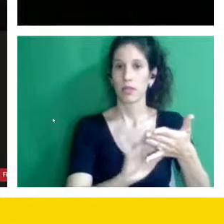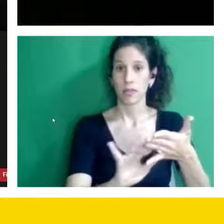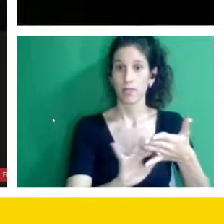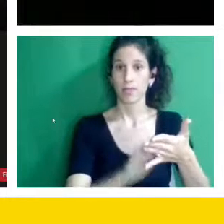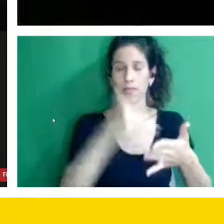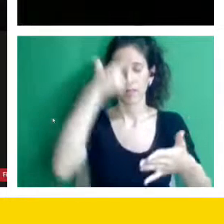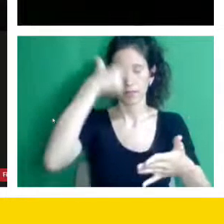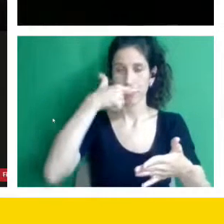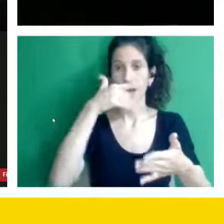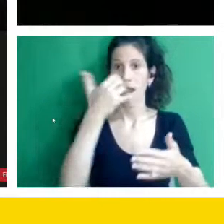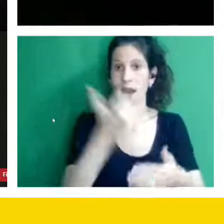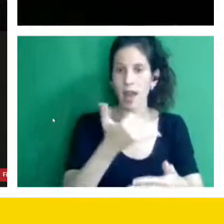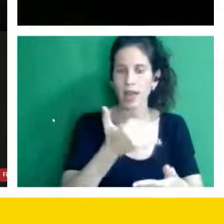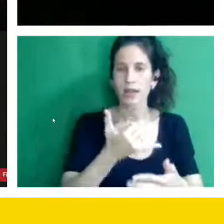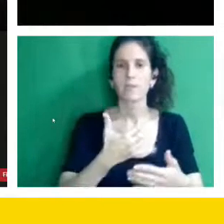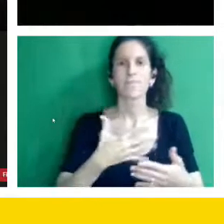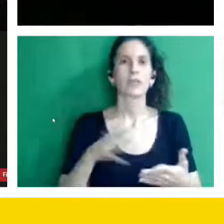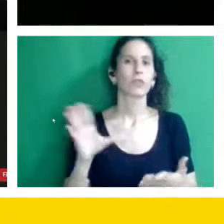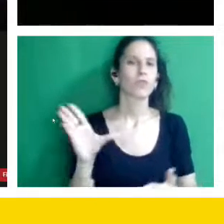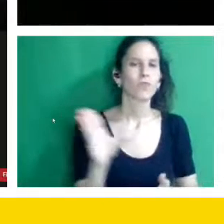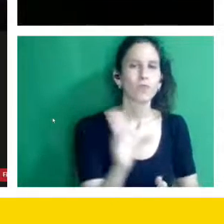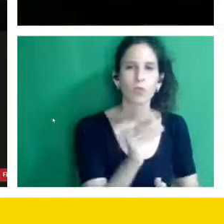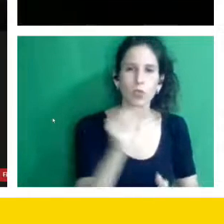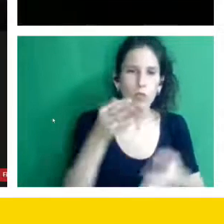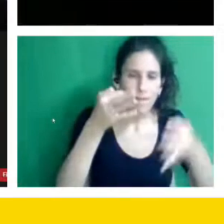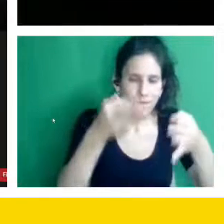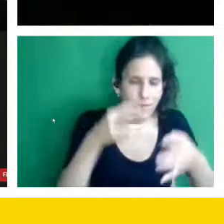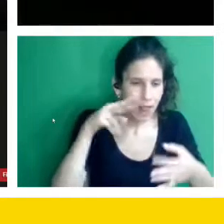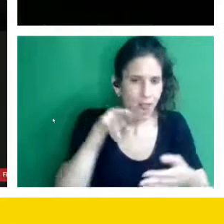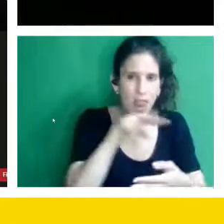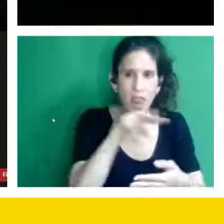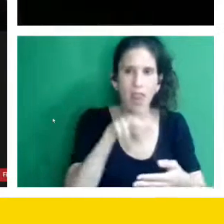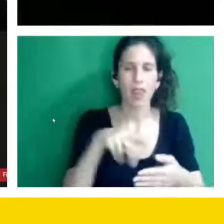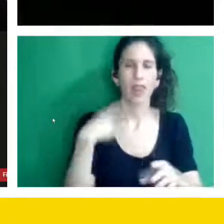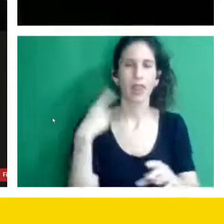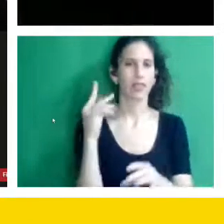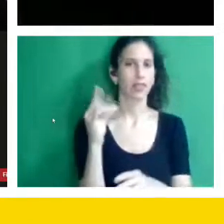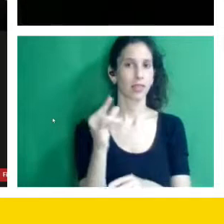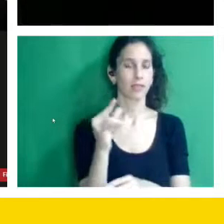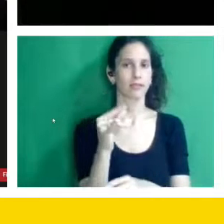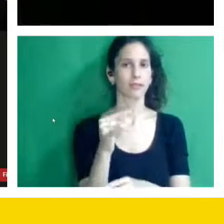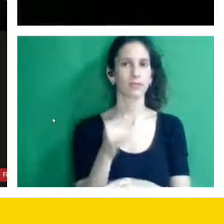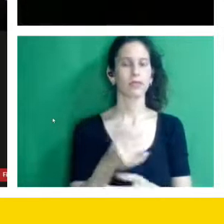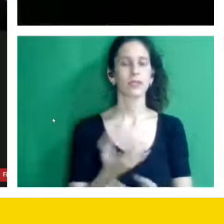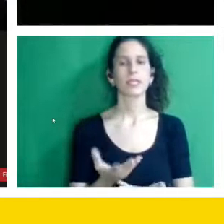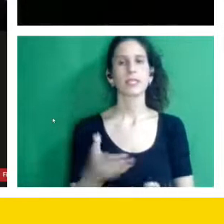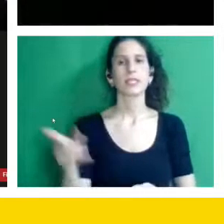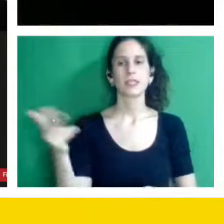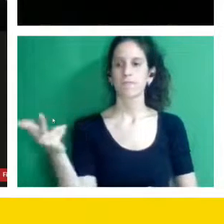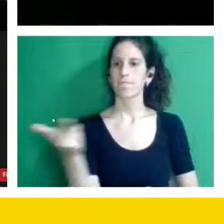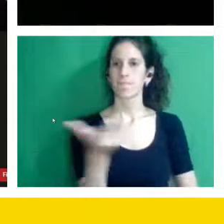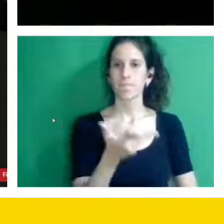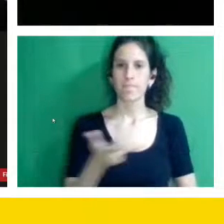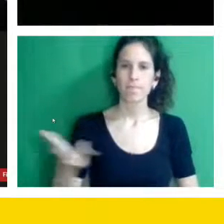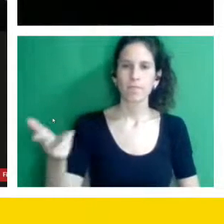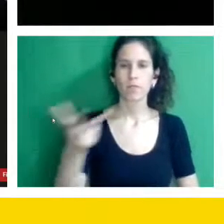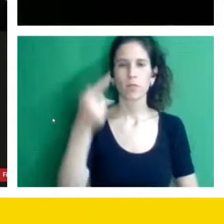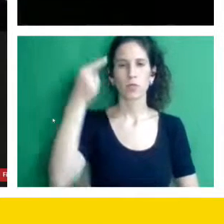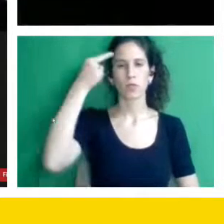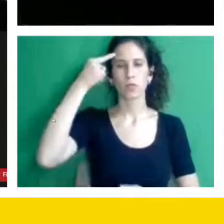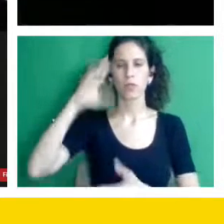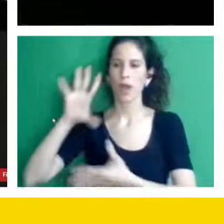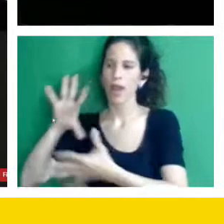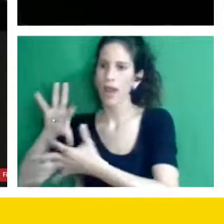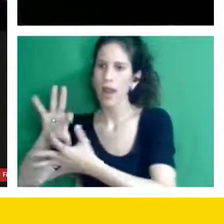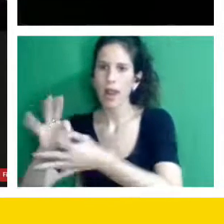a resolver el problema de manera integral. Y cuando vemos los tres que los recorrimos, tampoco encontramos esa cadena de accesibilidad que nos permitía unir